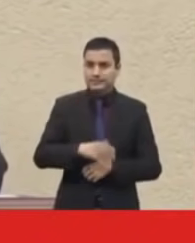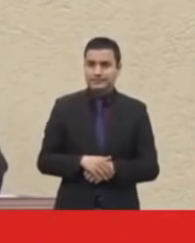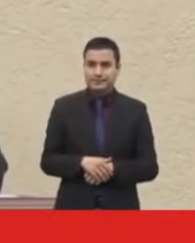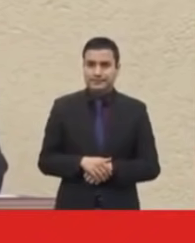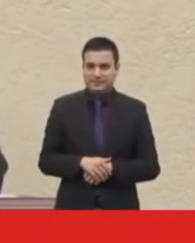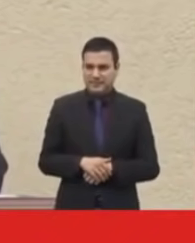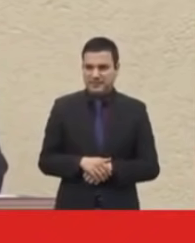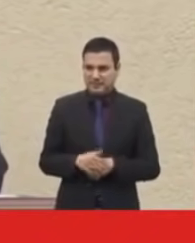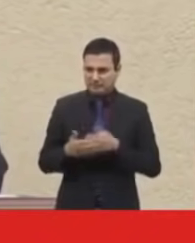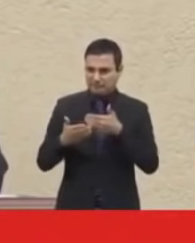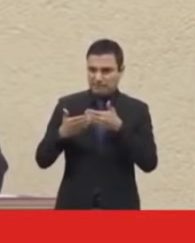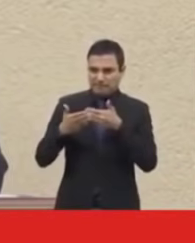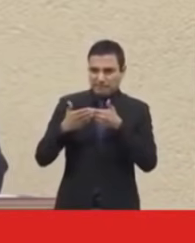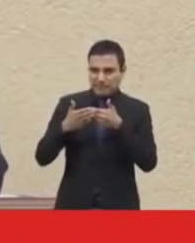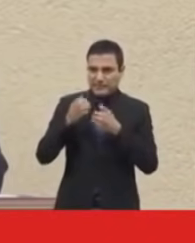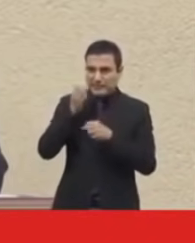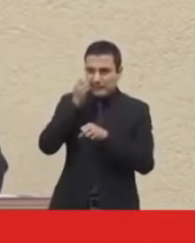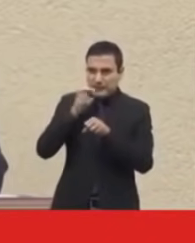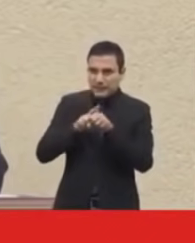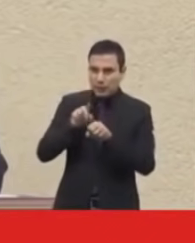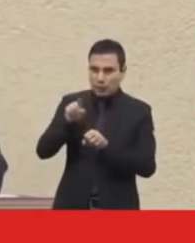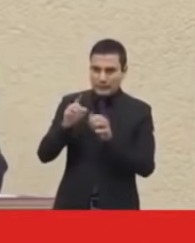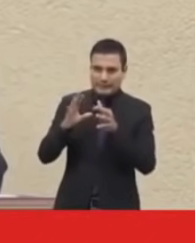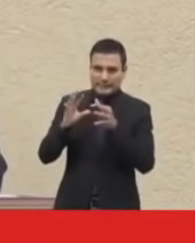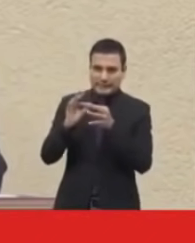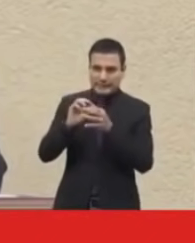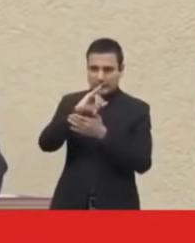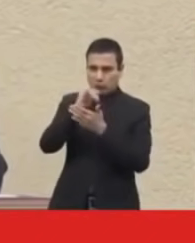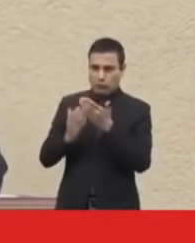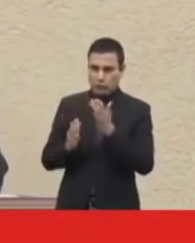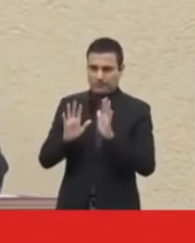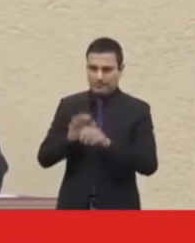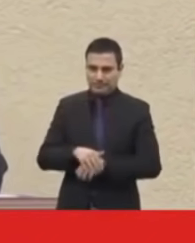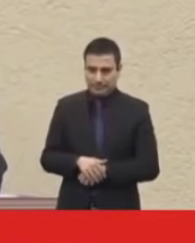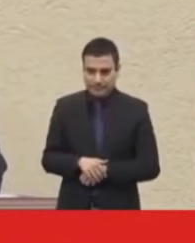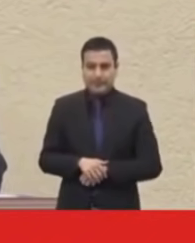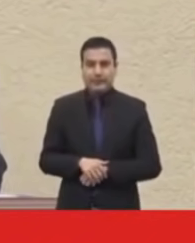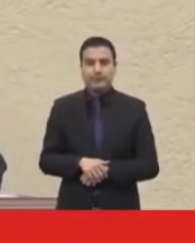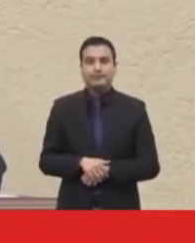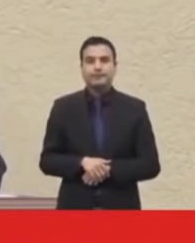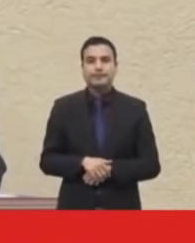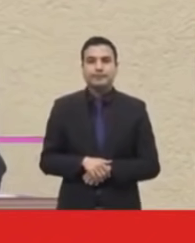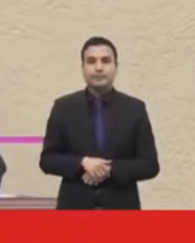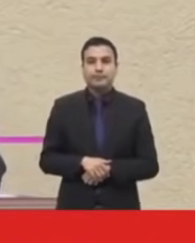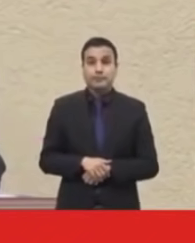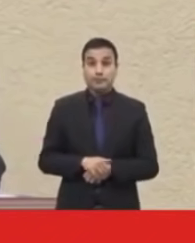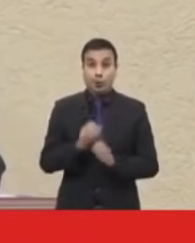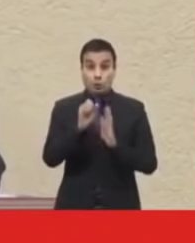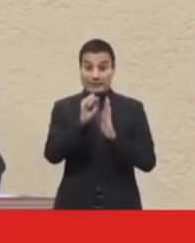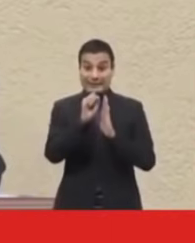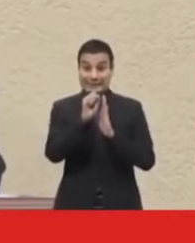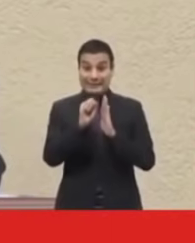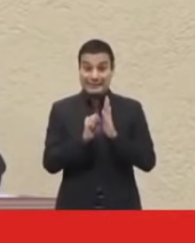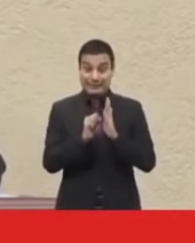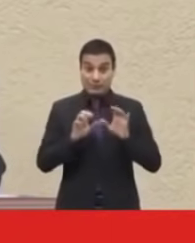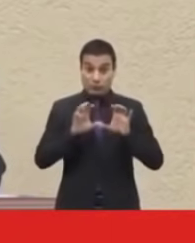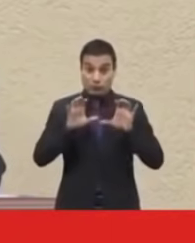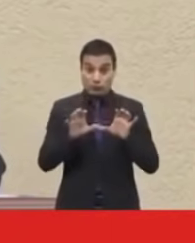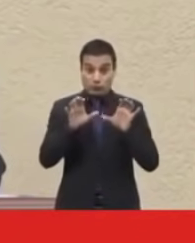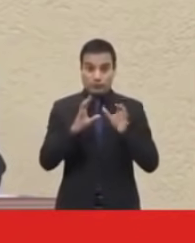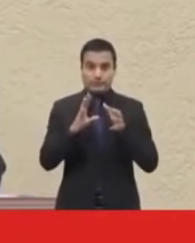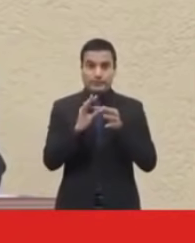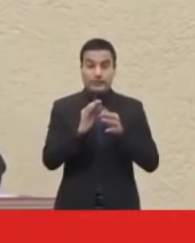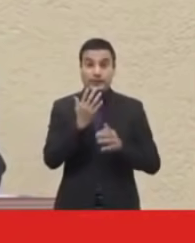actualizará el secretario ejecutivo en el siguiente punto el sistema de información de esta jornada ya revela informe que